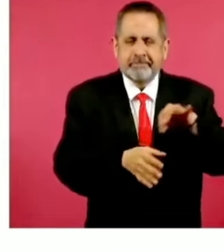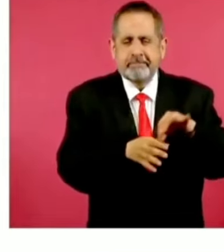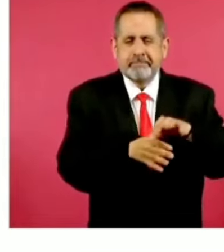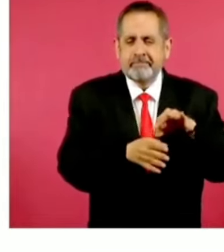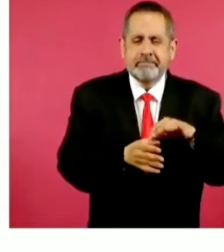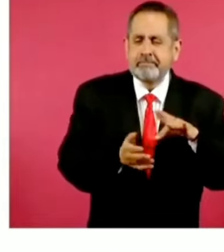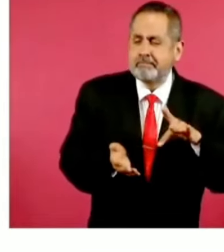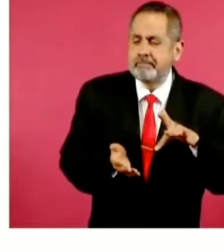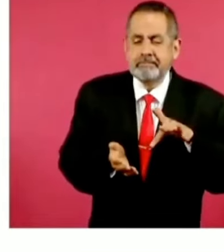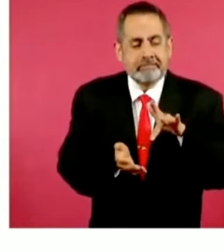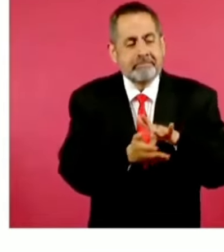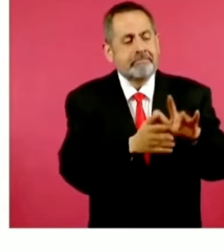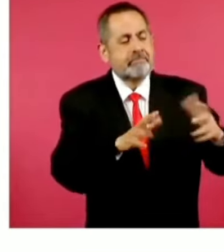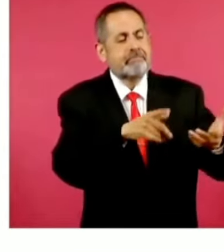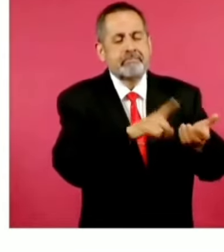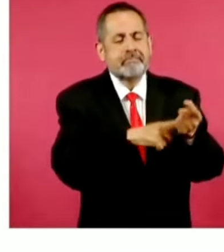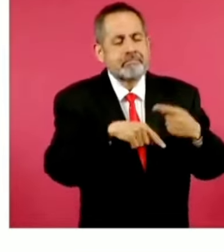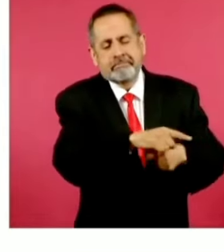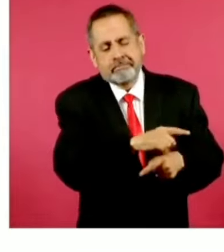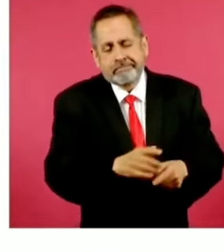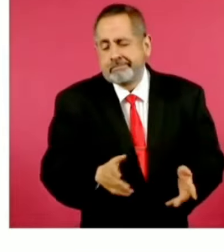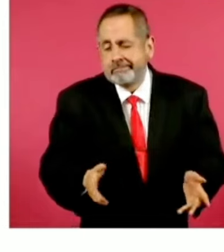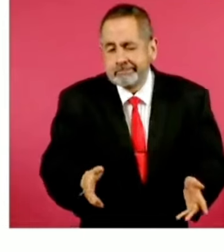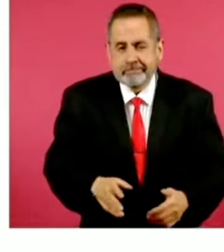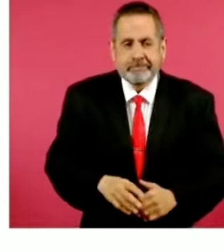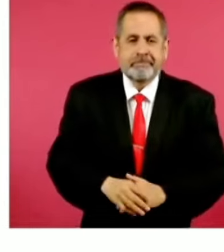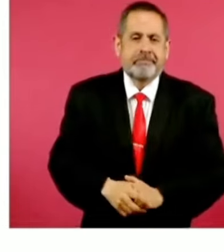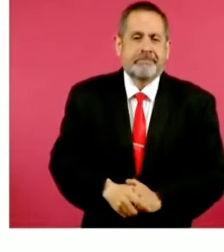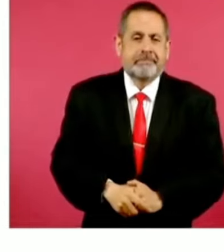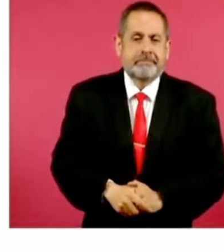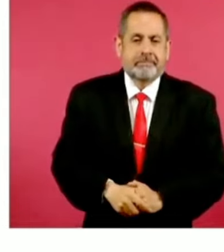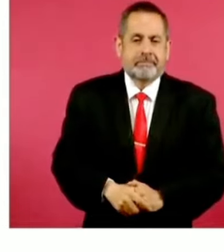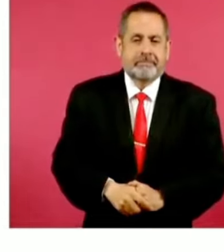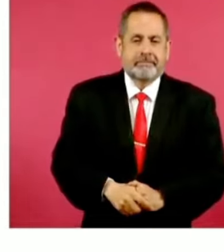los conservadores.